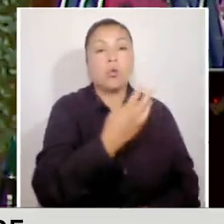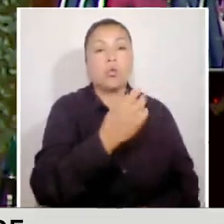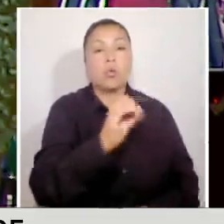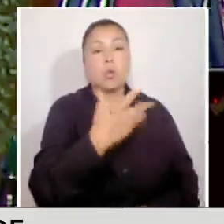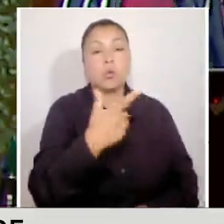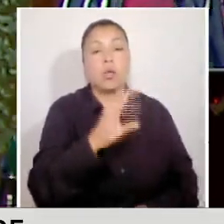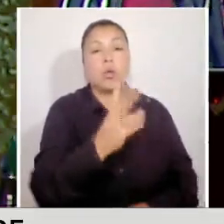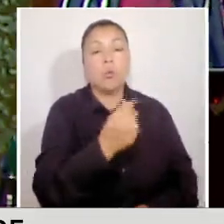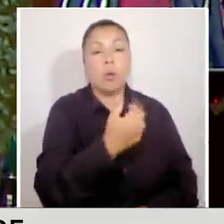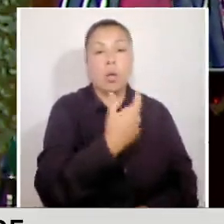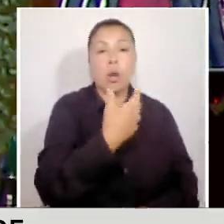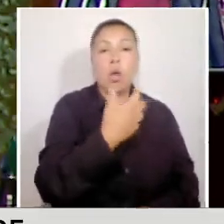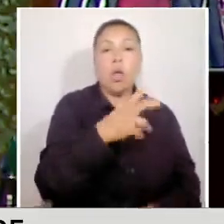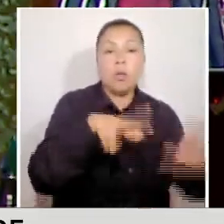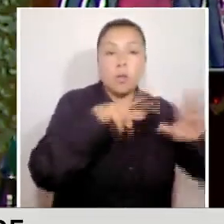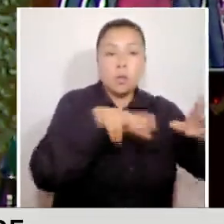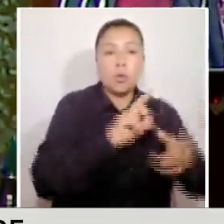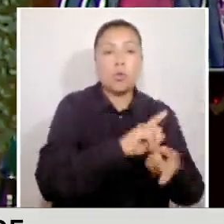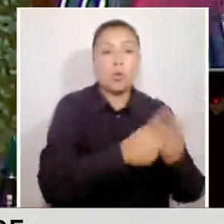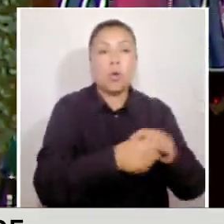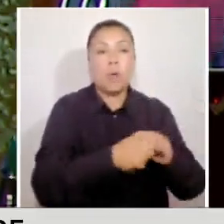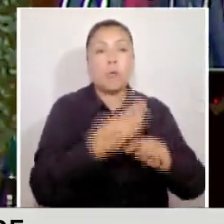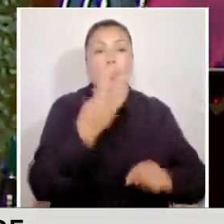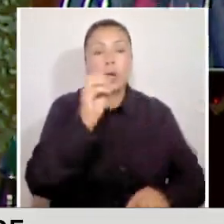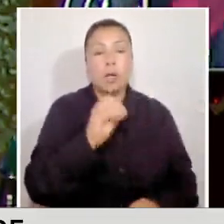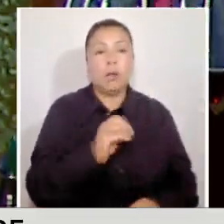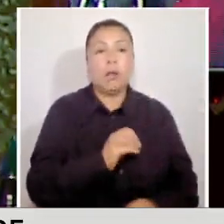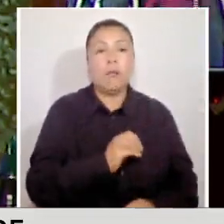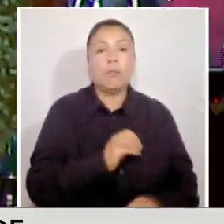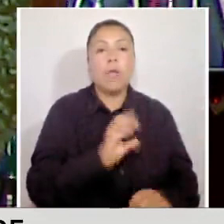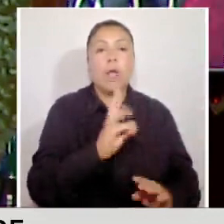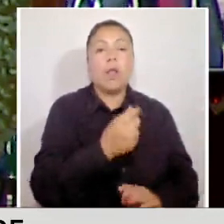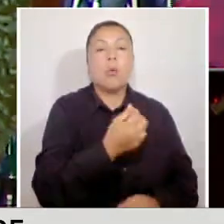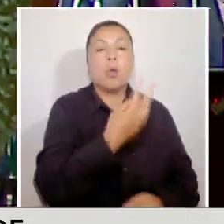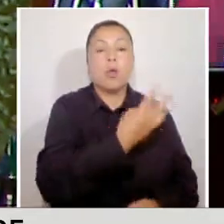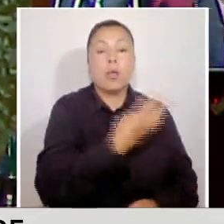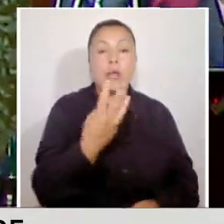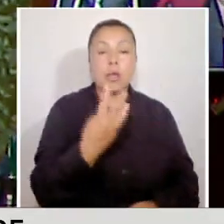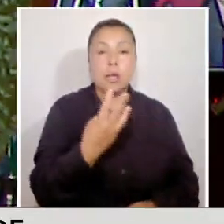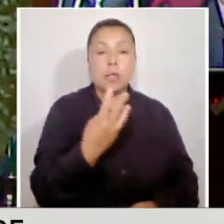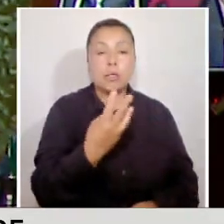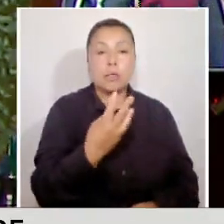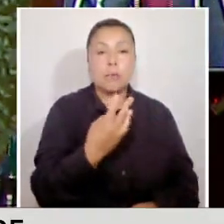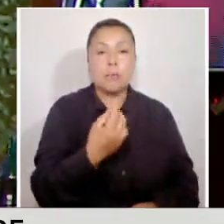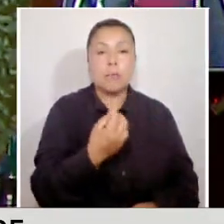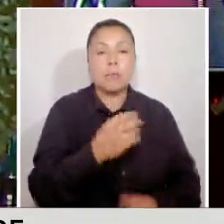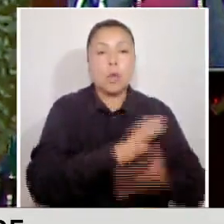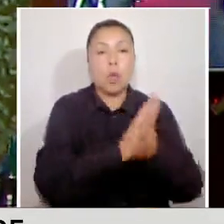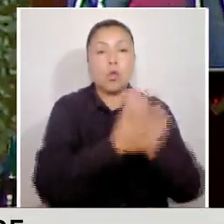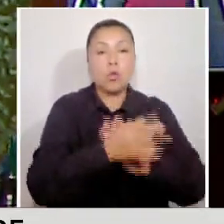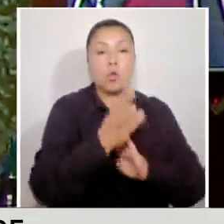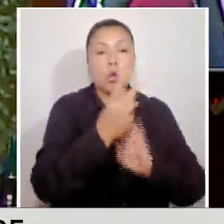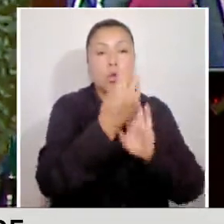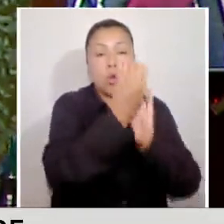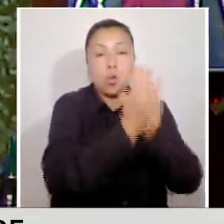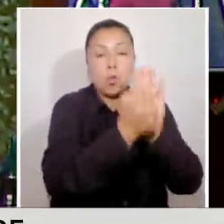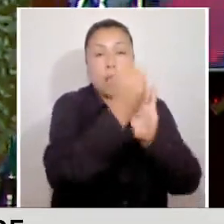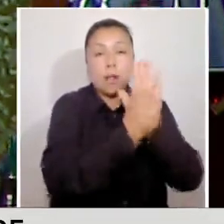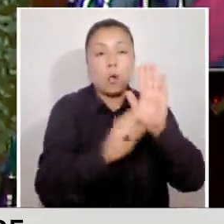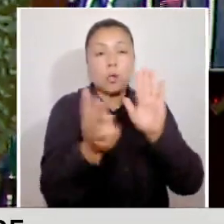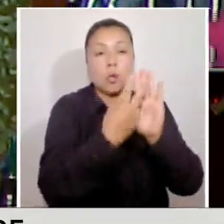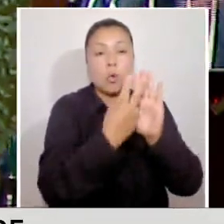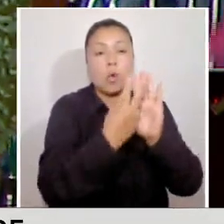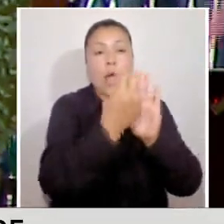18 que ha pasado a ser 30 el numeral 33 todos los numerales del artículo segundo del proyecto de